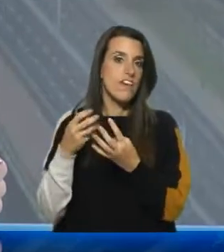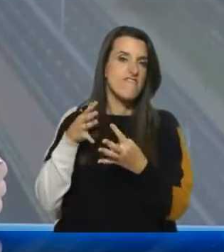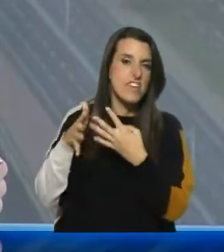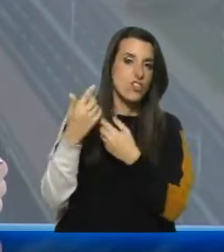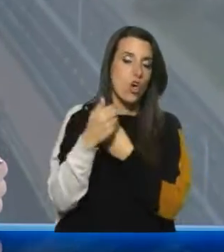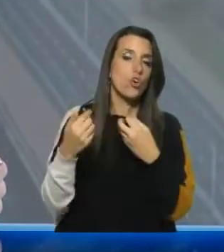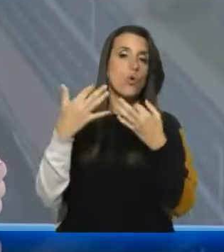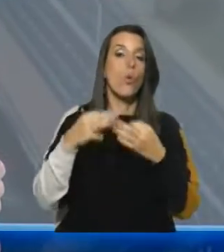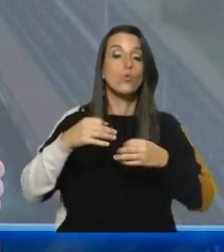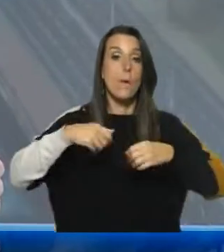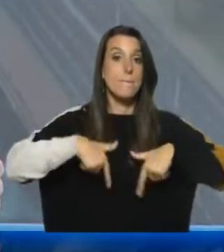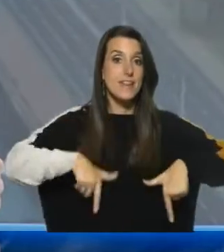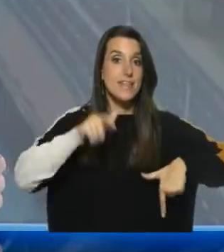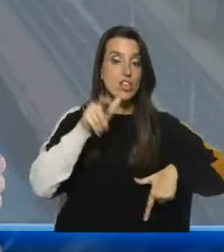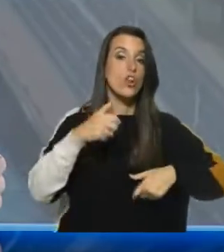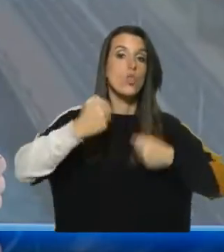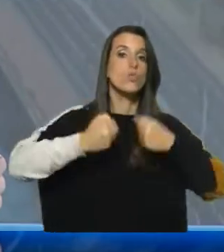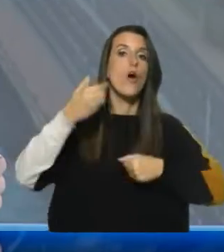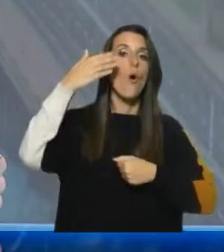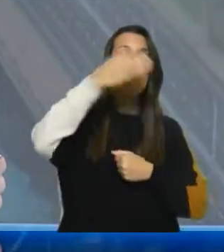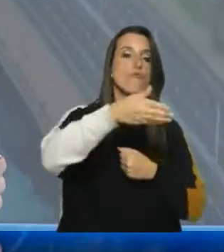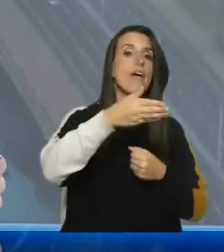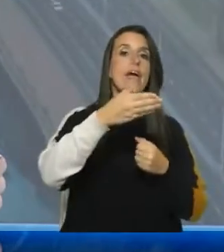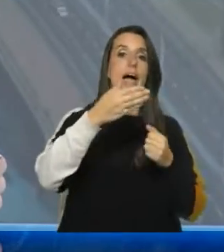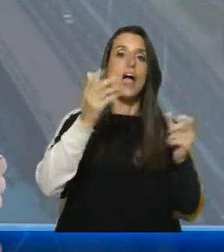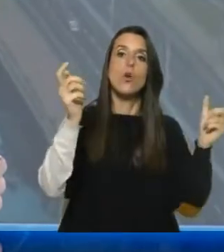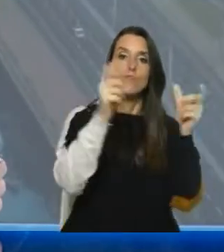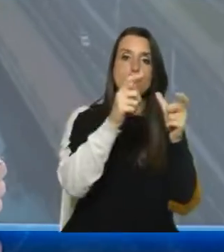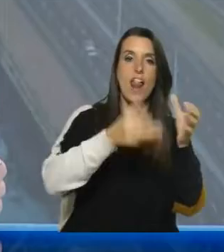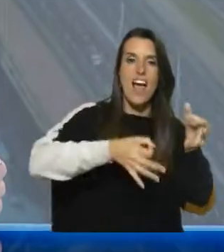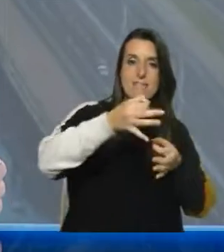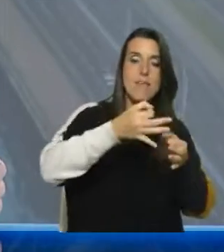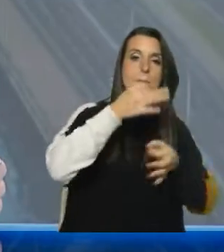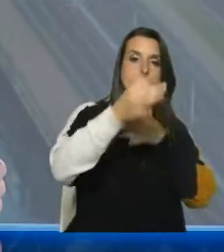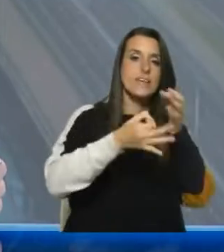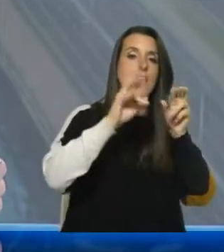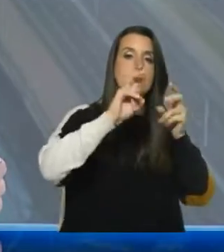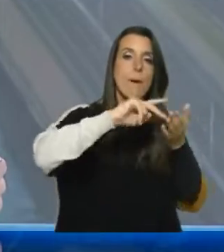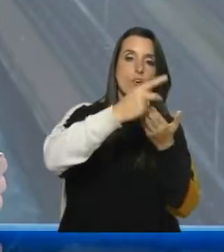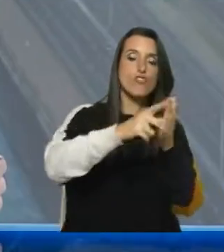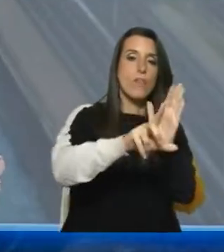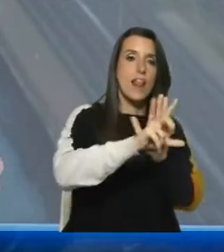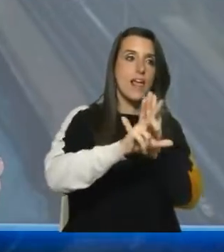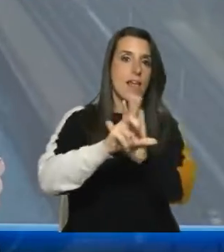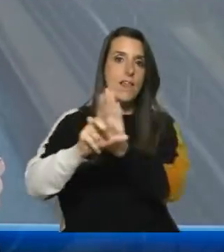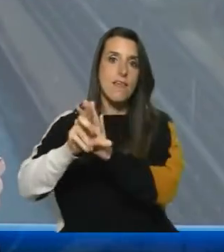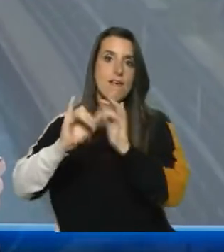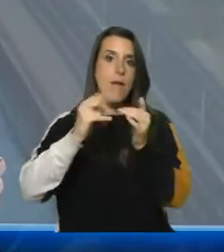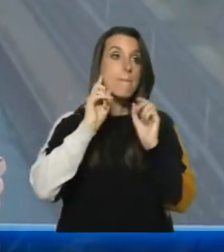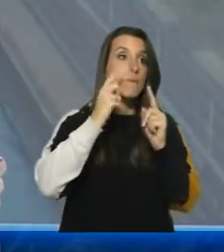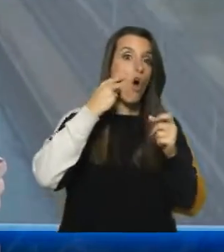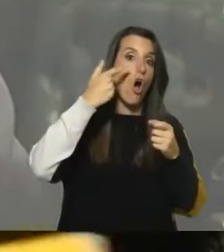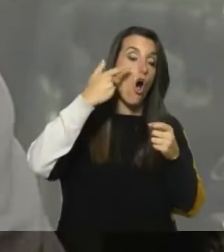industria omar paganini compareció ante la comisión de hacienda del senado para intercambiar sobre varios proyectos de ley presentados con este mismo